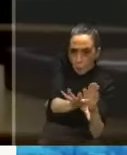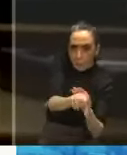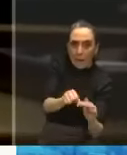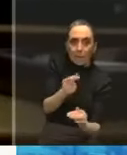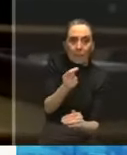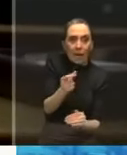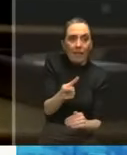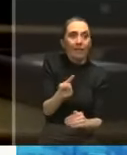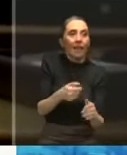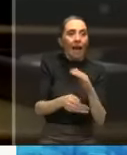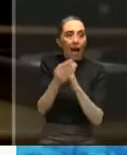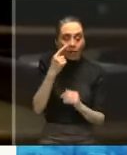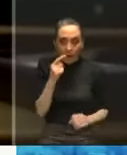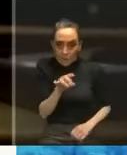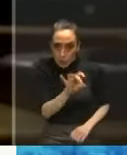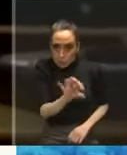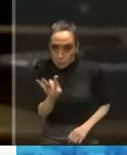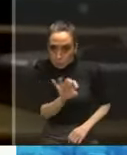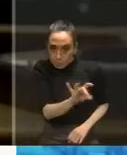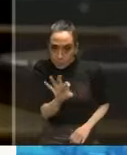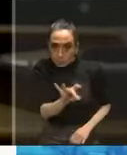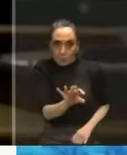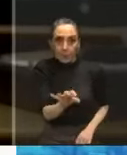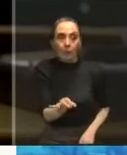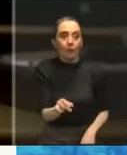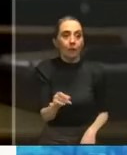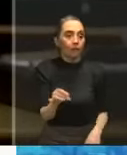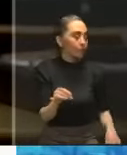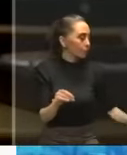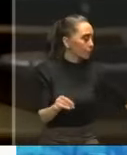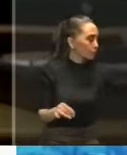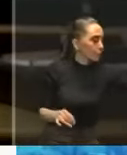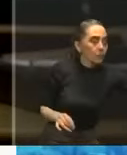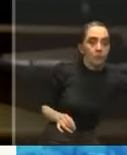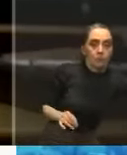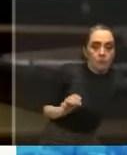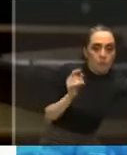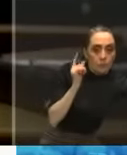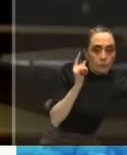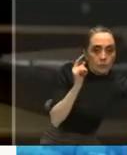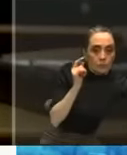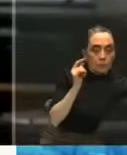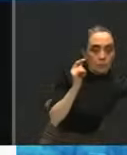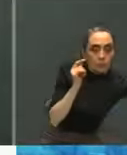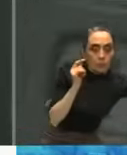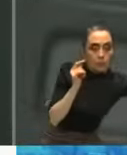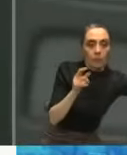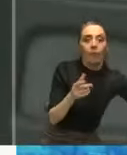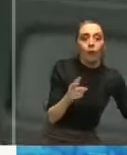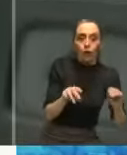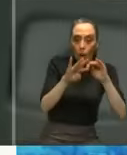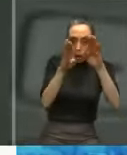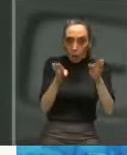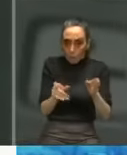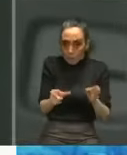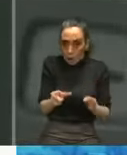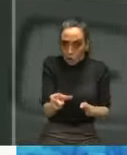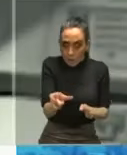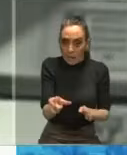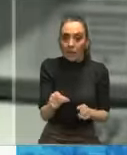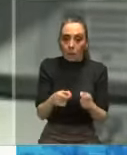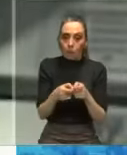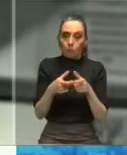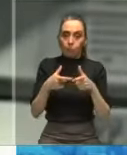gente, lo hacíamos operar. Y lo hacíamos operar, era el gerente de operaciones, que él tenía una tarjeta. Se masifican